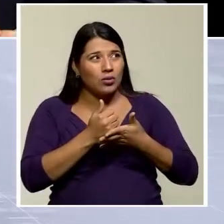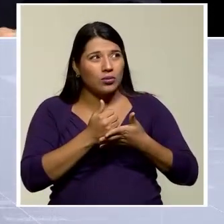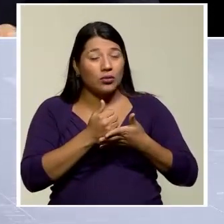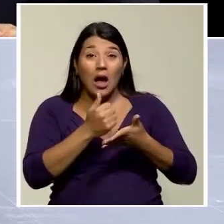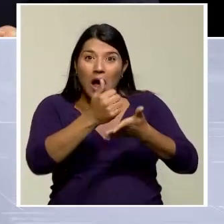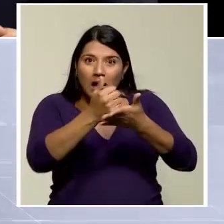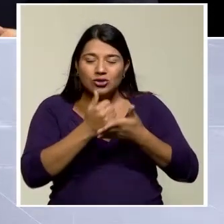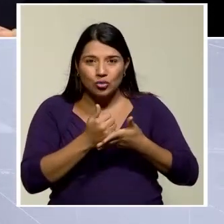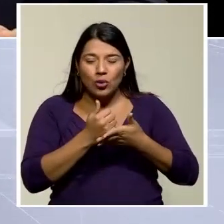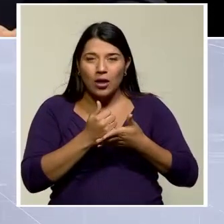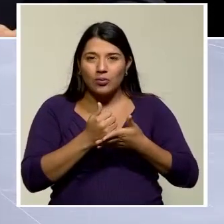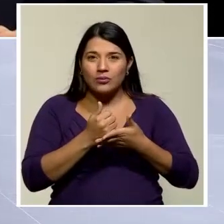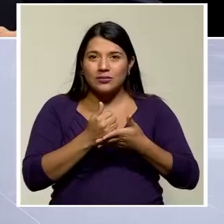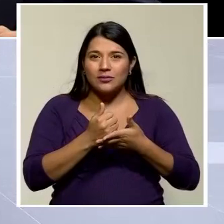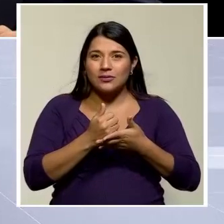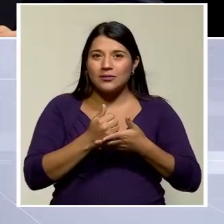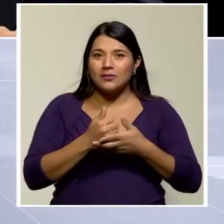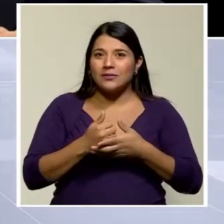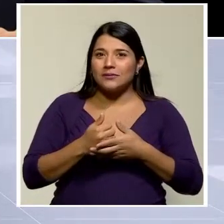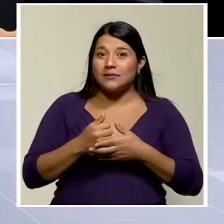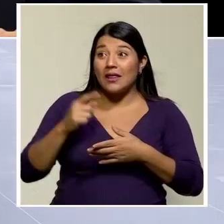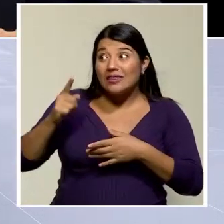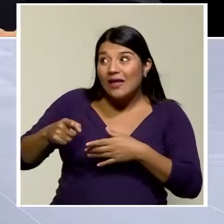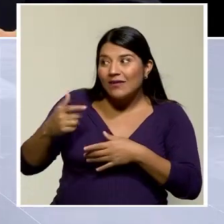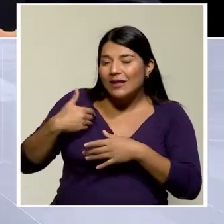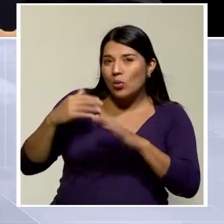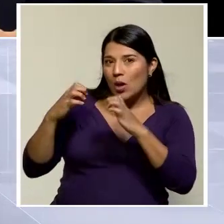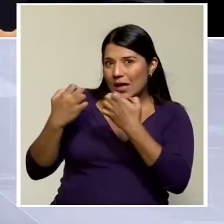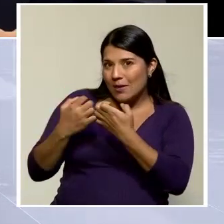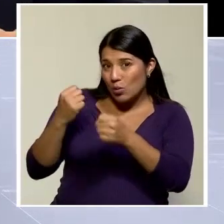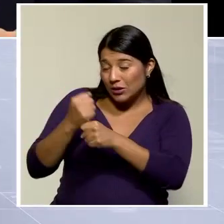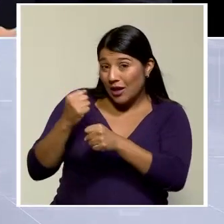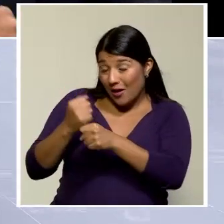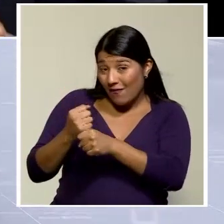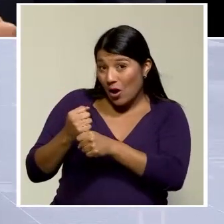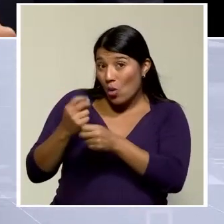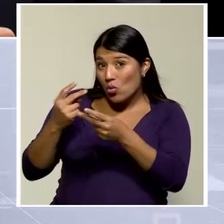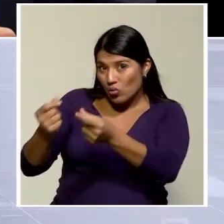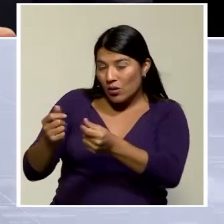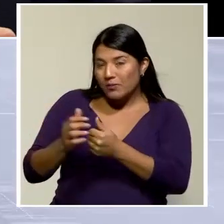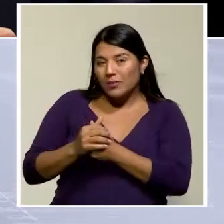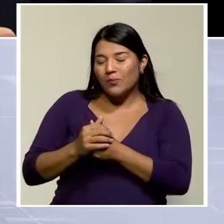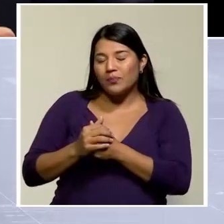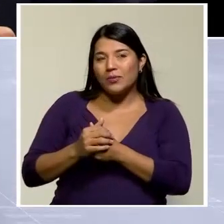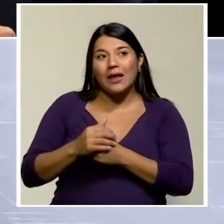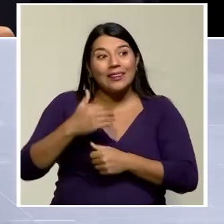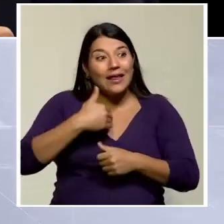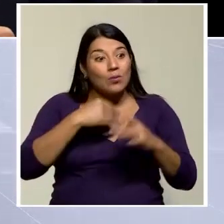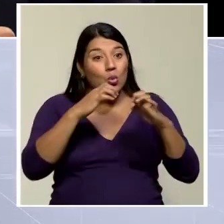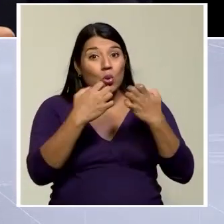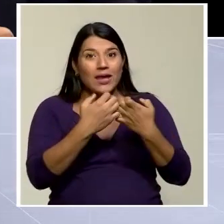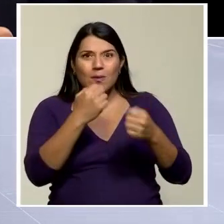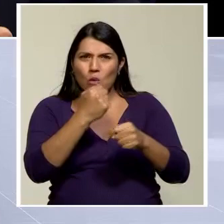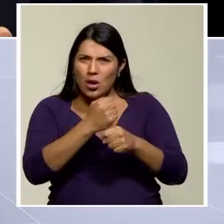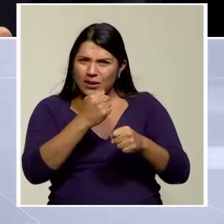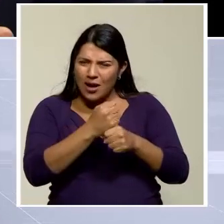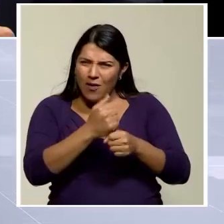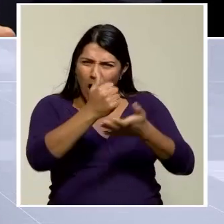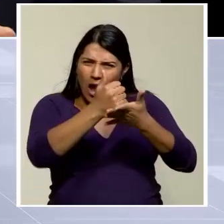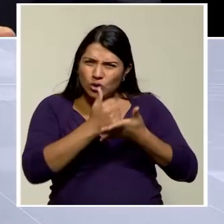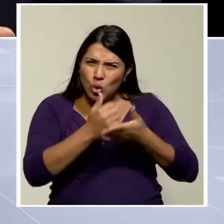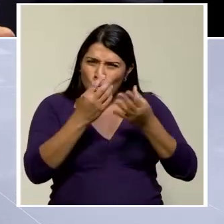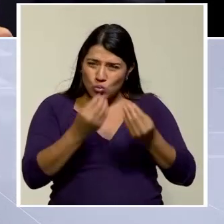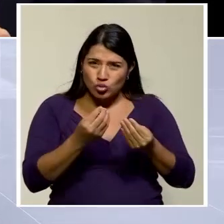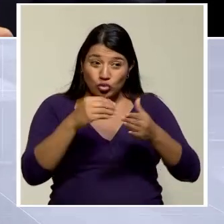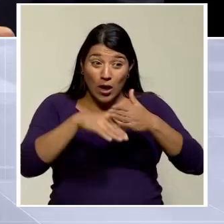toda la investigación. No, es que tenemos un equipo grande que nos ha apoyado en todas las actividades del